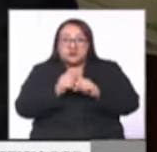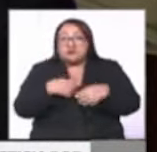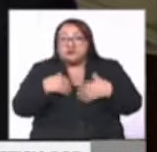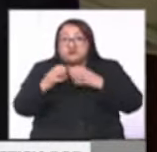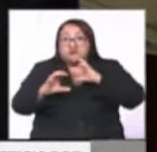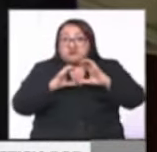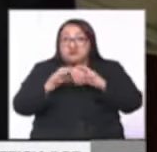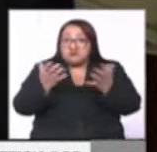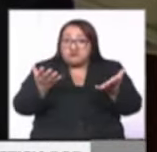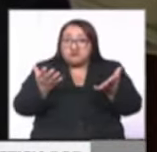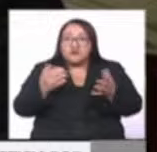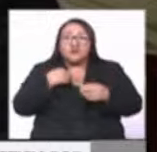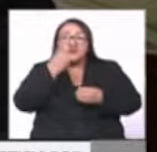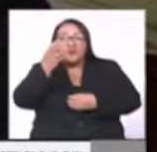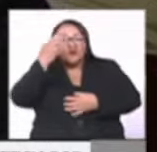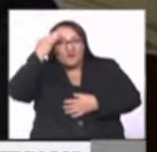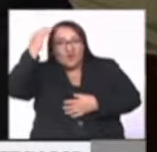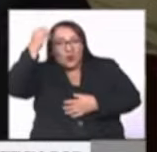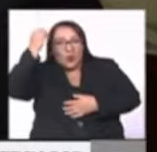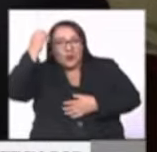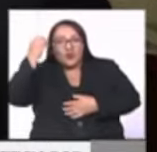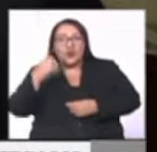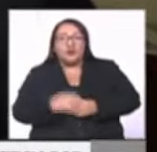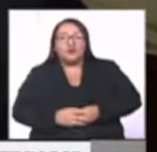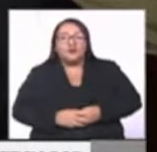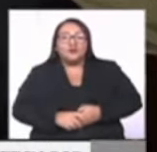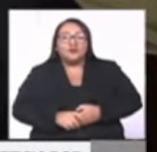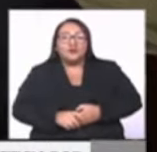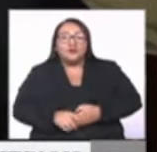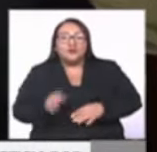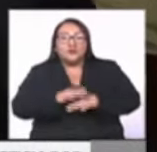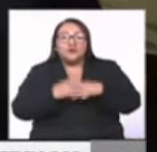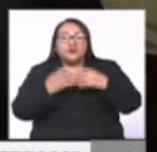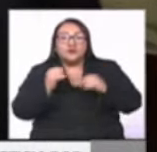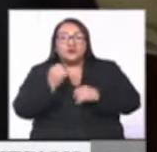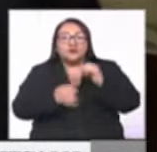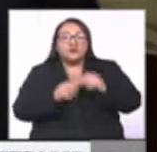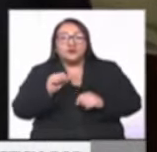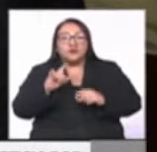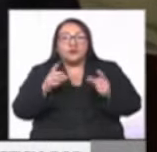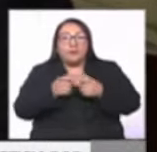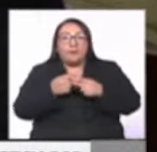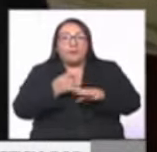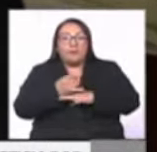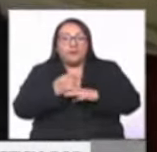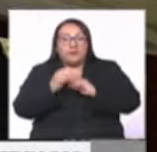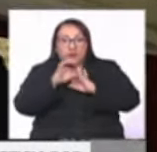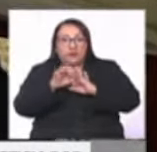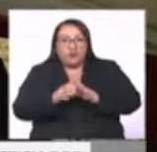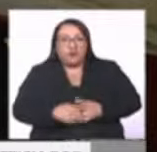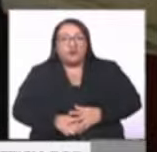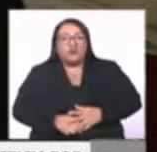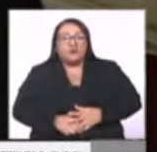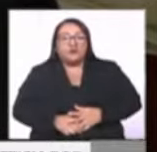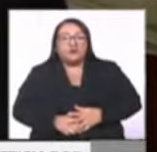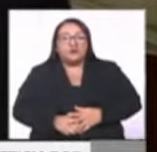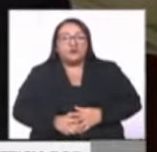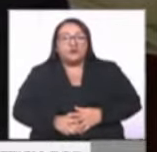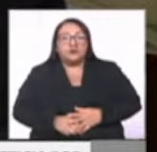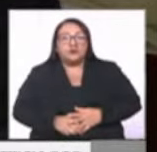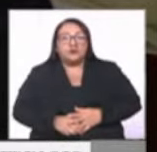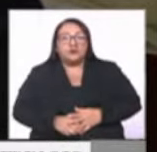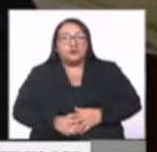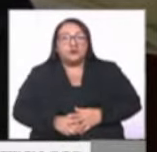del derecho de la defensa en relación al informe final de la subcomisión de acusaciones constitucionales respecto a la denuncia